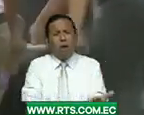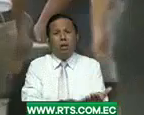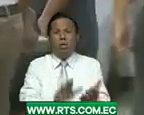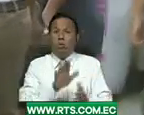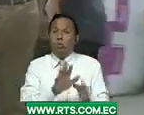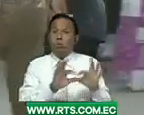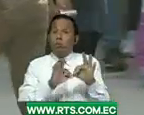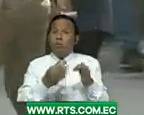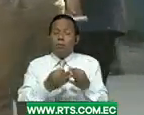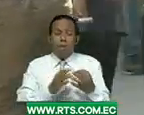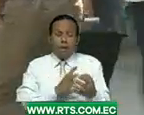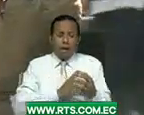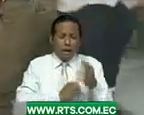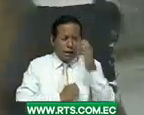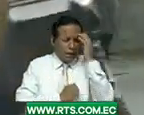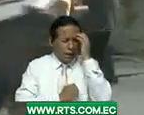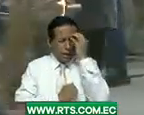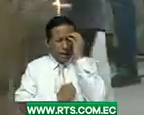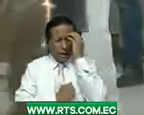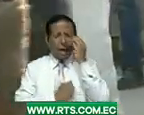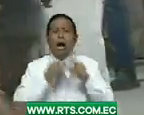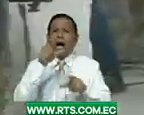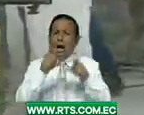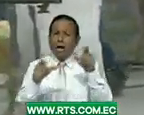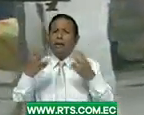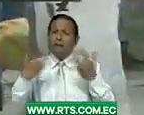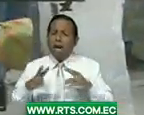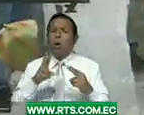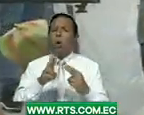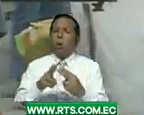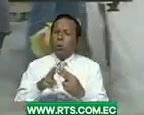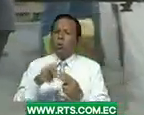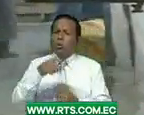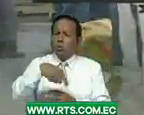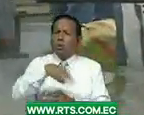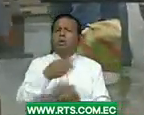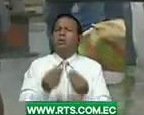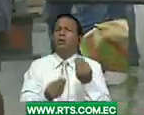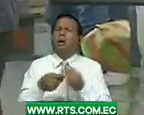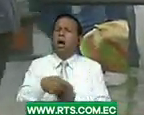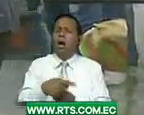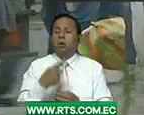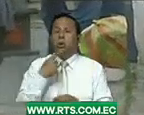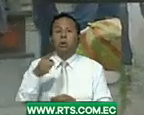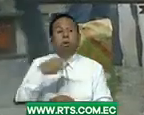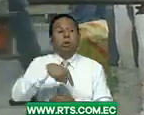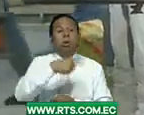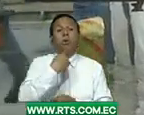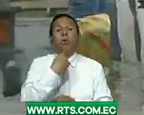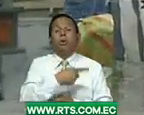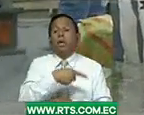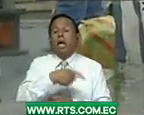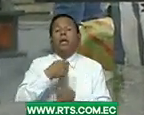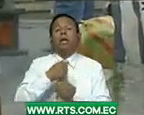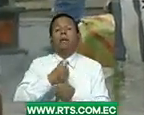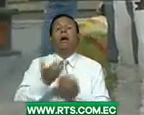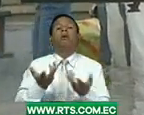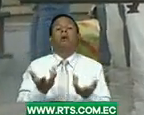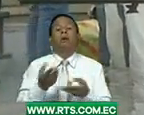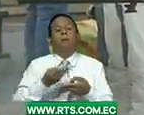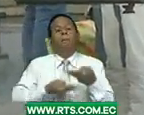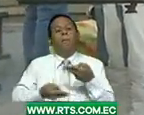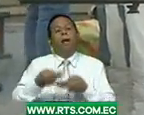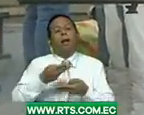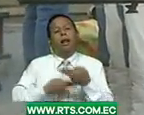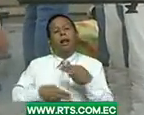sus seres queridos y de quienes la conocían en ese barrio. Ella se dedicaba, según los habitantes de ese sector, a comprar y a